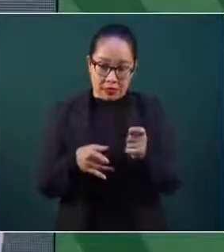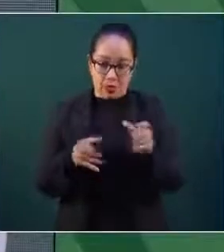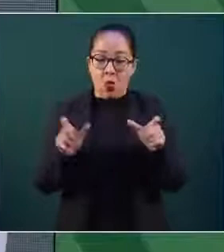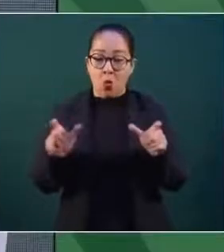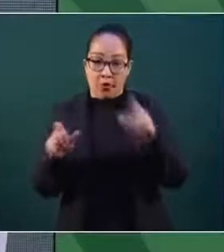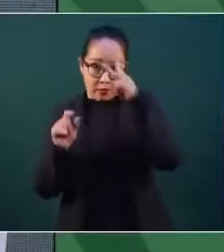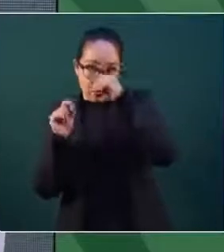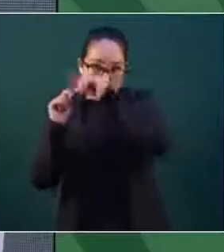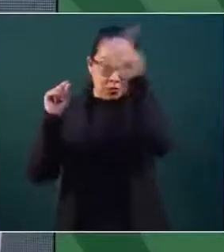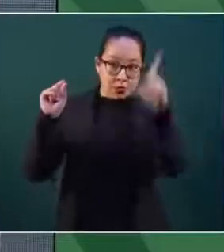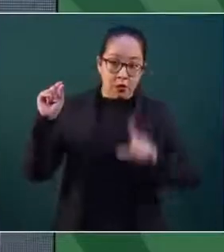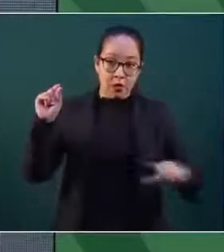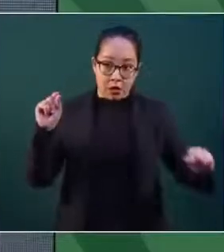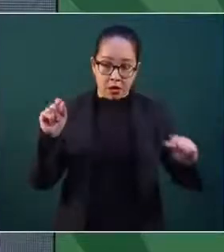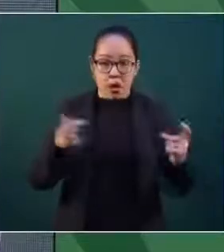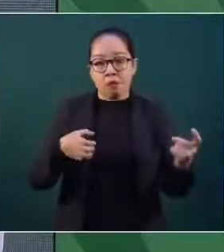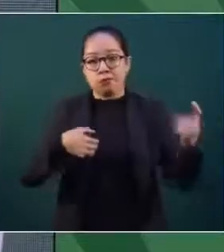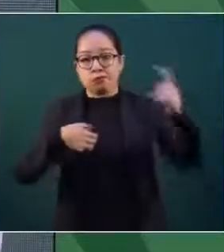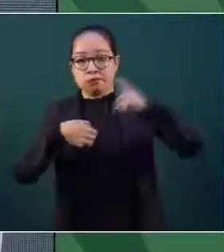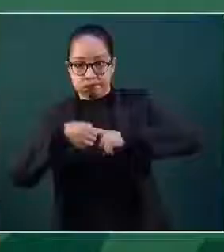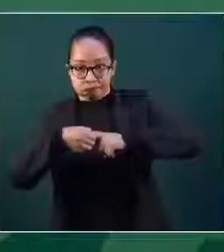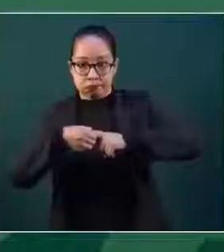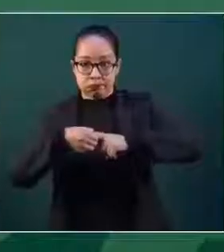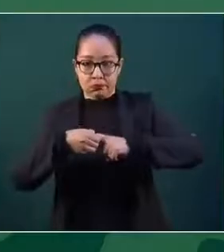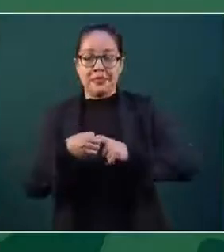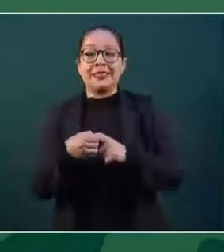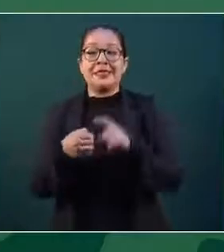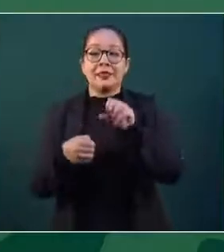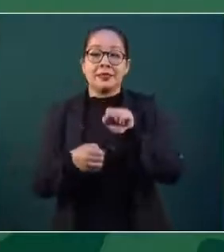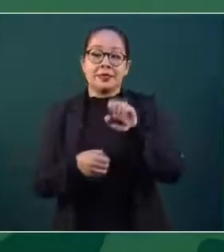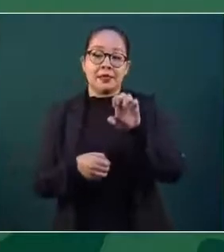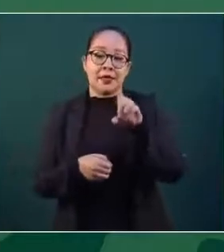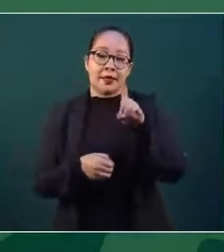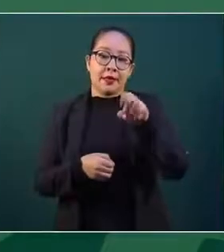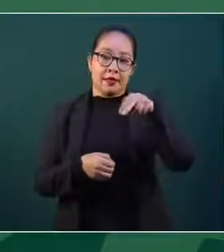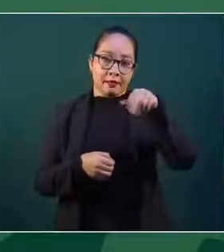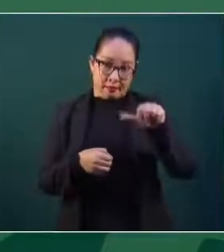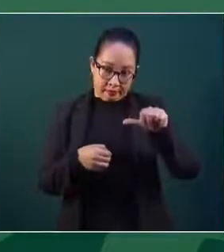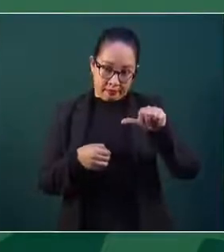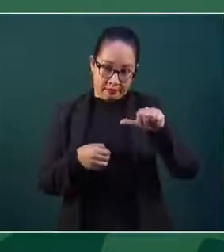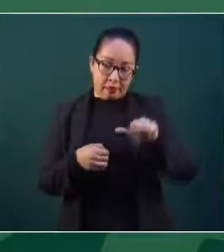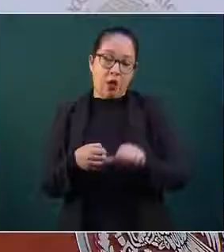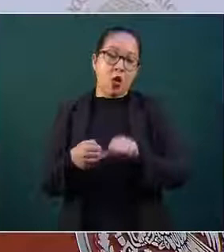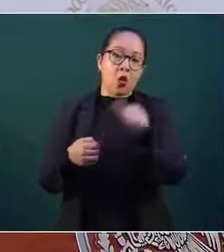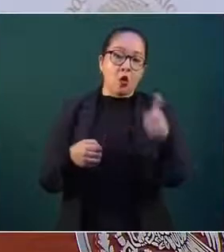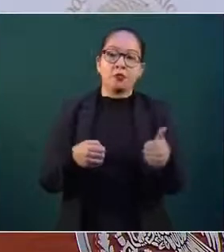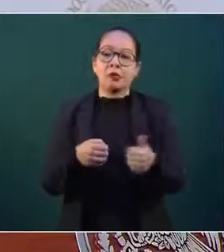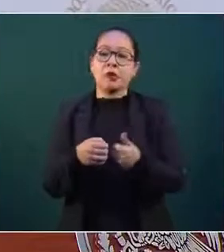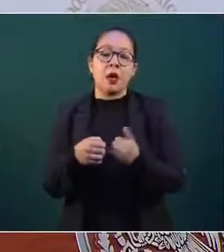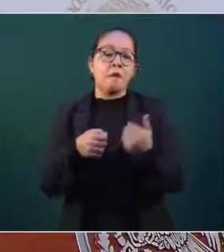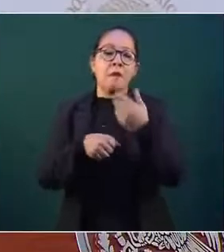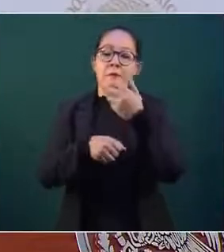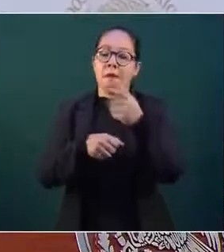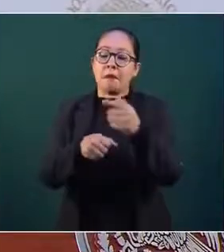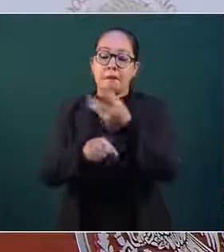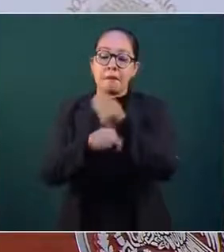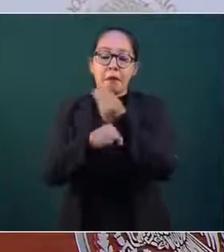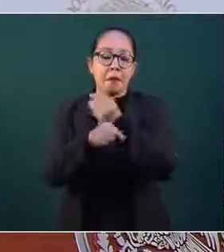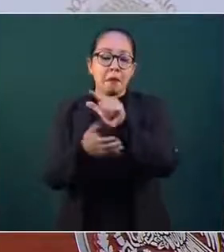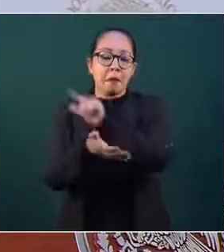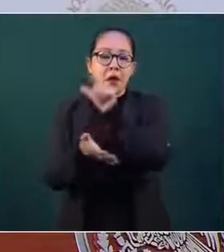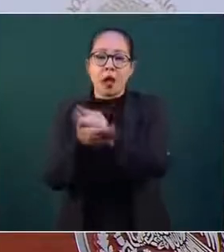parte de la Secretaría de la Defensa. Y la tercera reforma constitucional es la electoral,